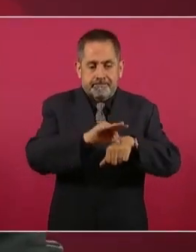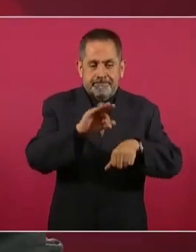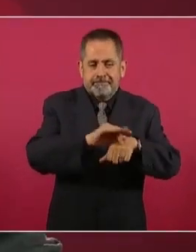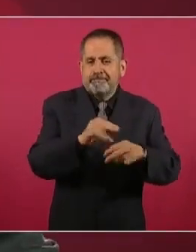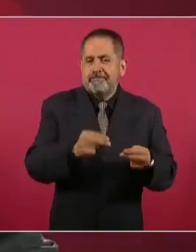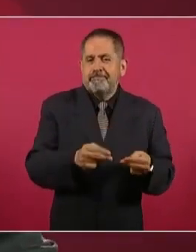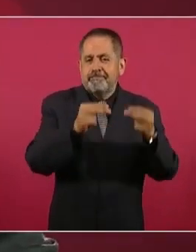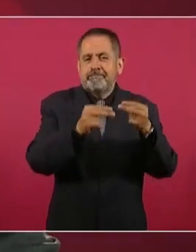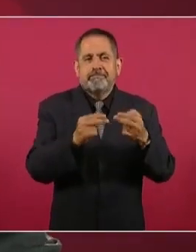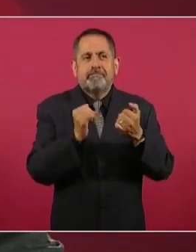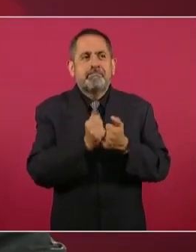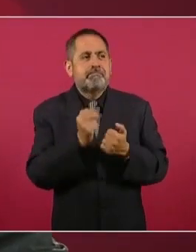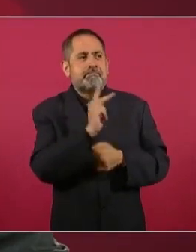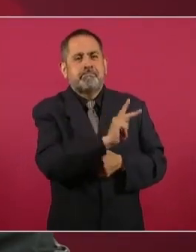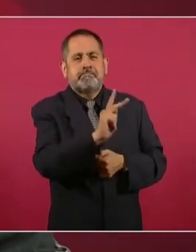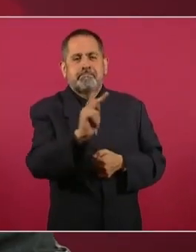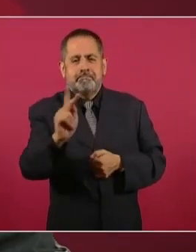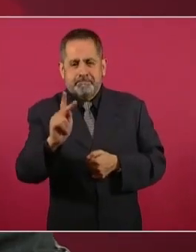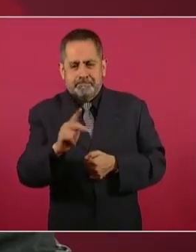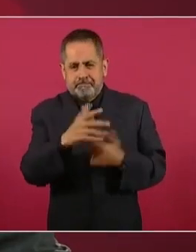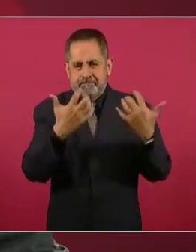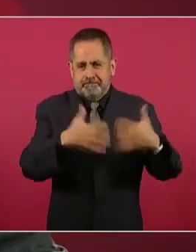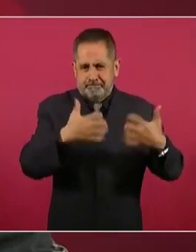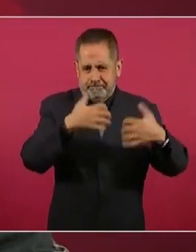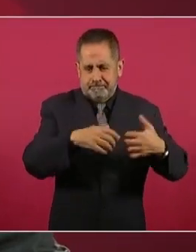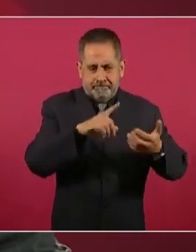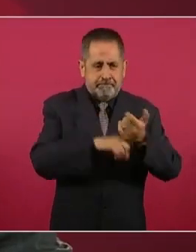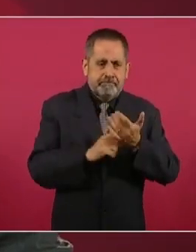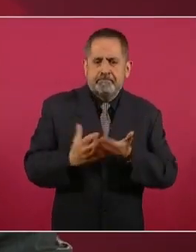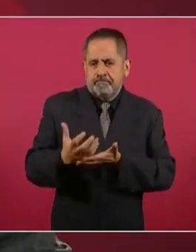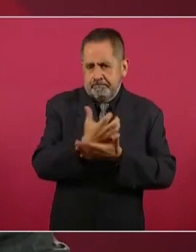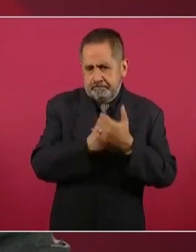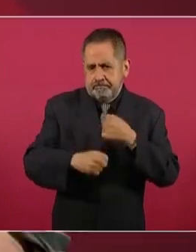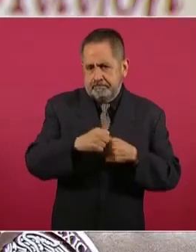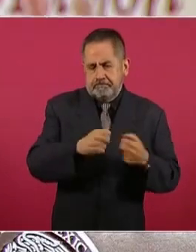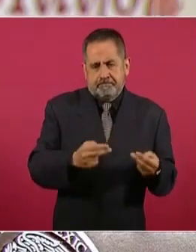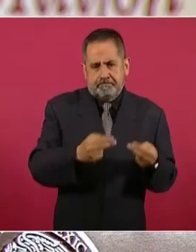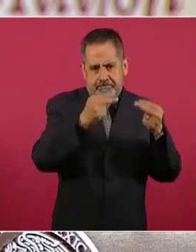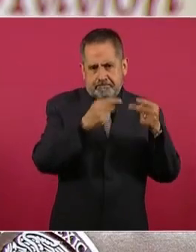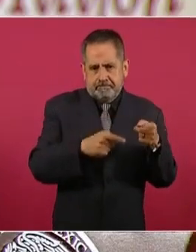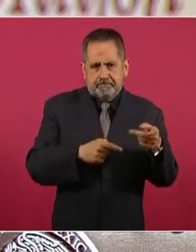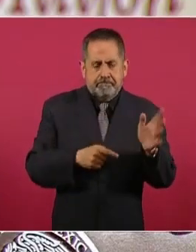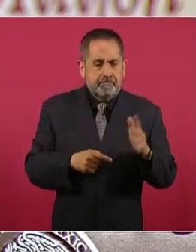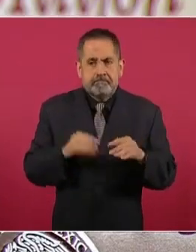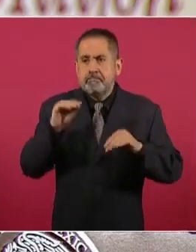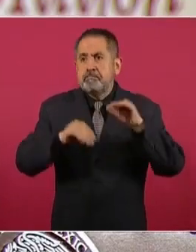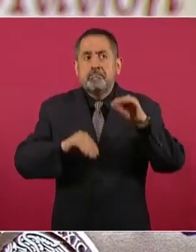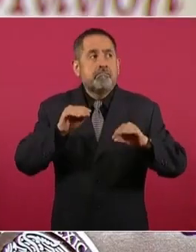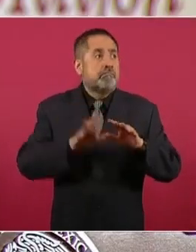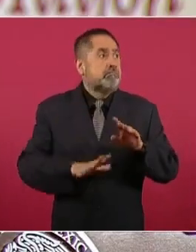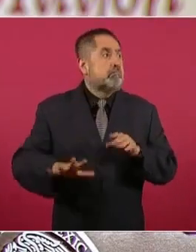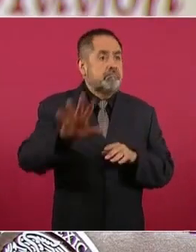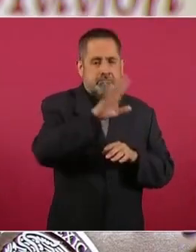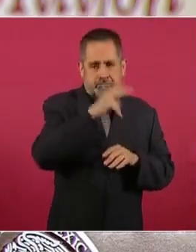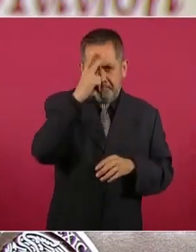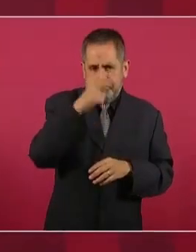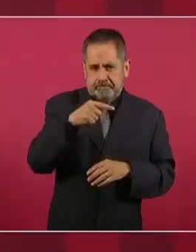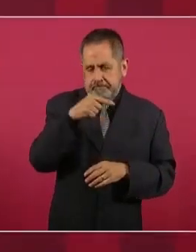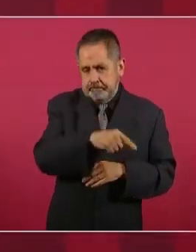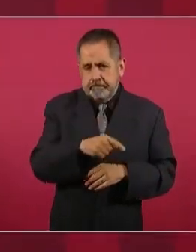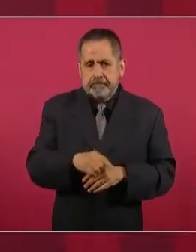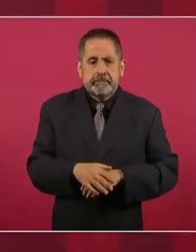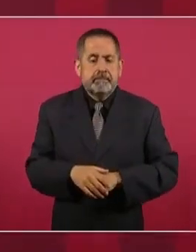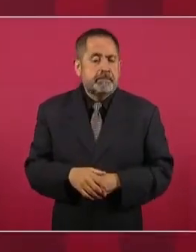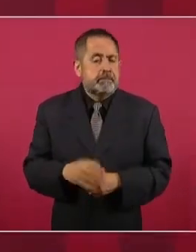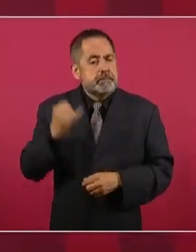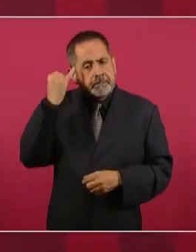farmacias corporativas, que son empresas muy lucrativas que tienen presencia en casi todo el territorio nacional.